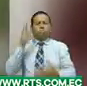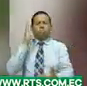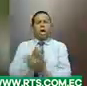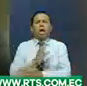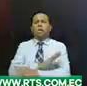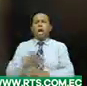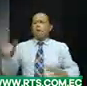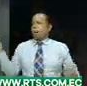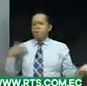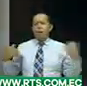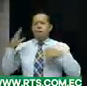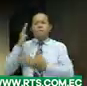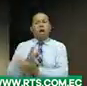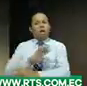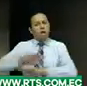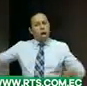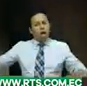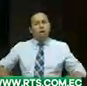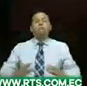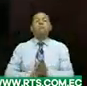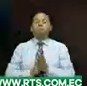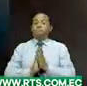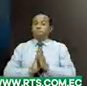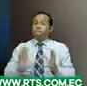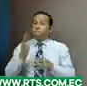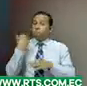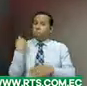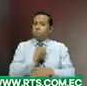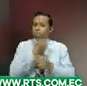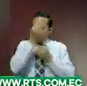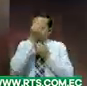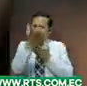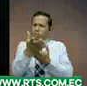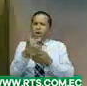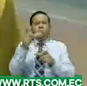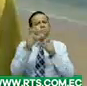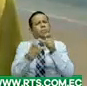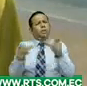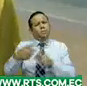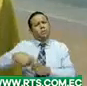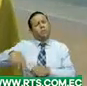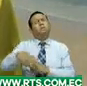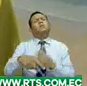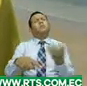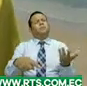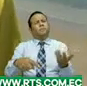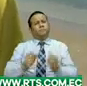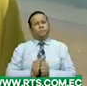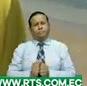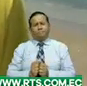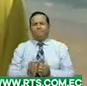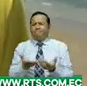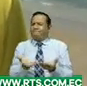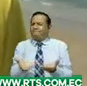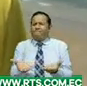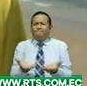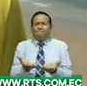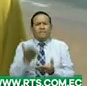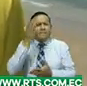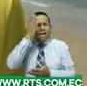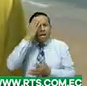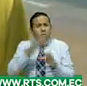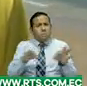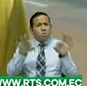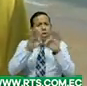nosotros o mencionar sobre este tema especial es que hay gente que no tiene ningún tipo de valor o importancia sobre los otros